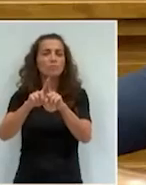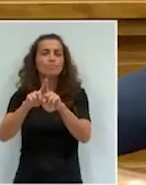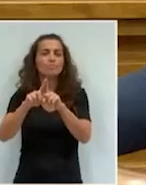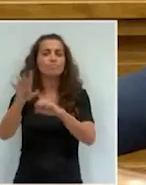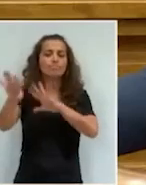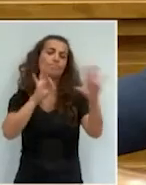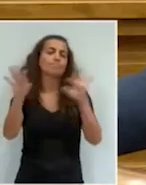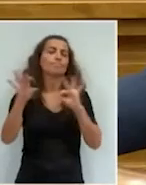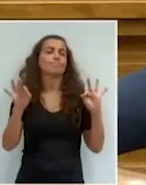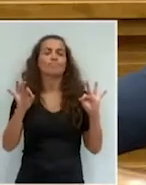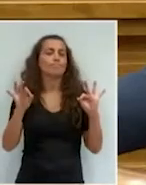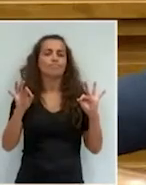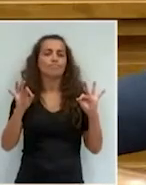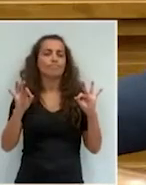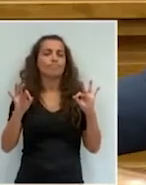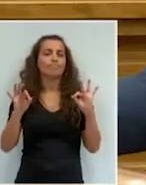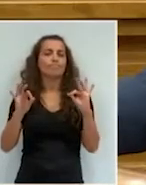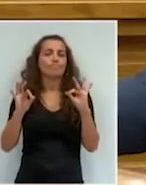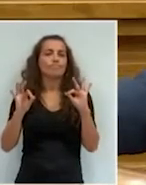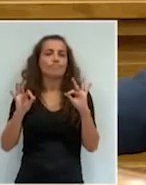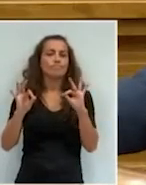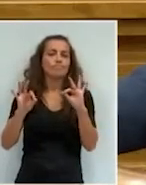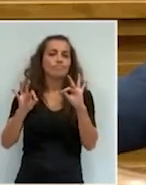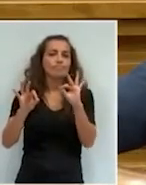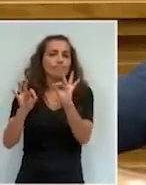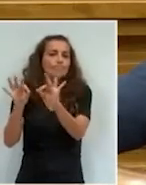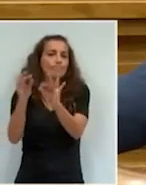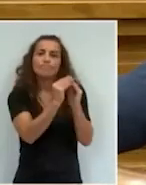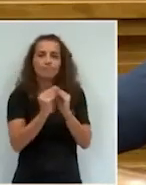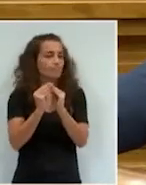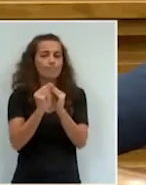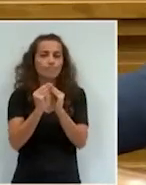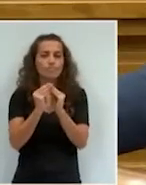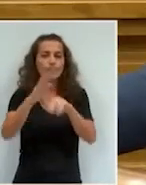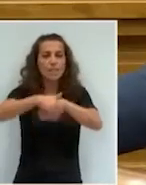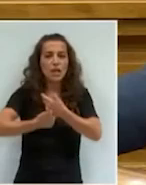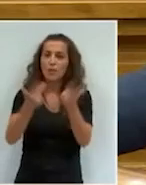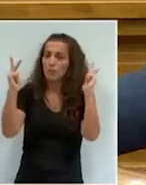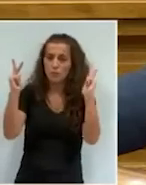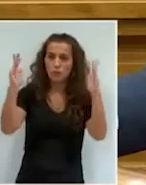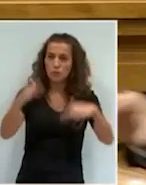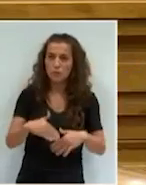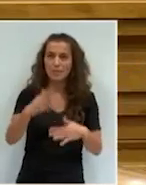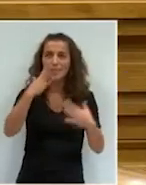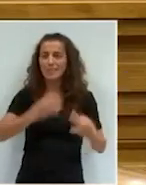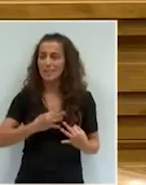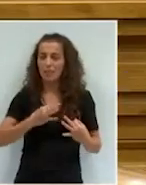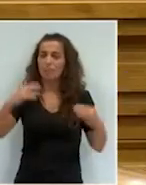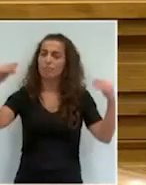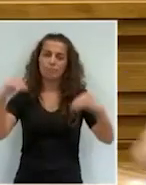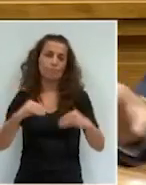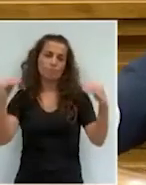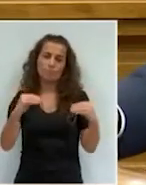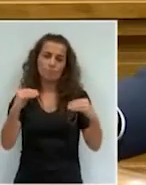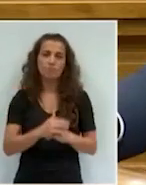así como el rechazo del cupo Catalán y la financiación singular para Cataluña celebrar una mesa para corregir el déficit de 1000 millones de